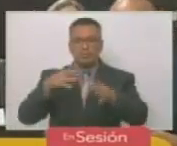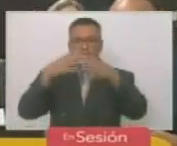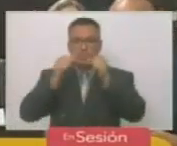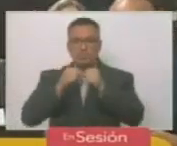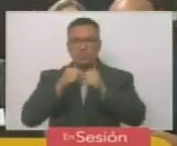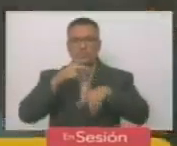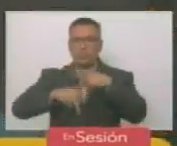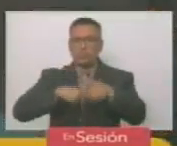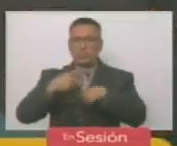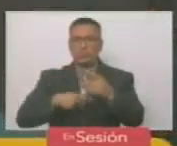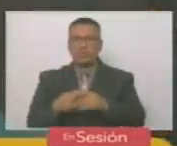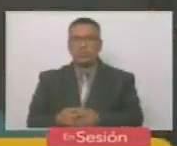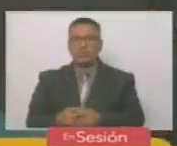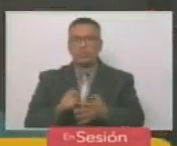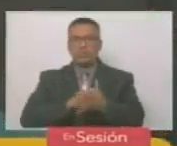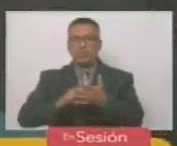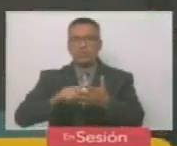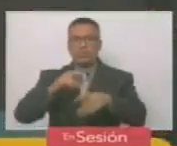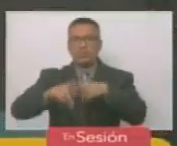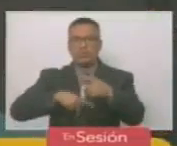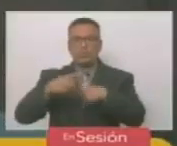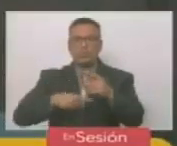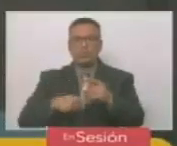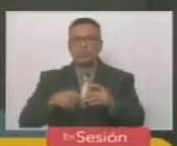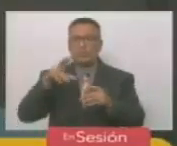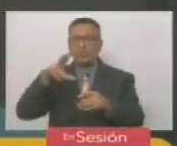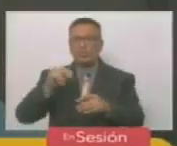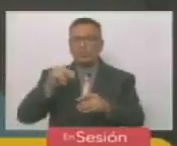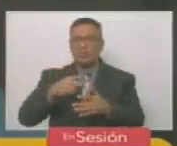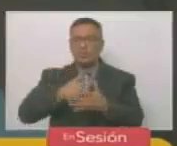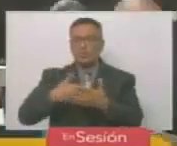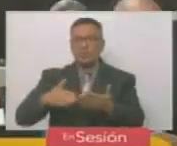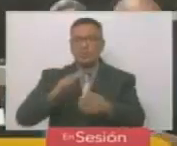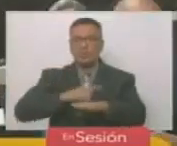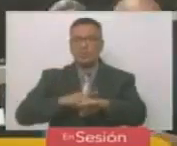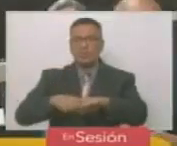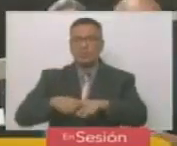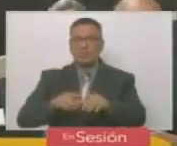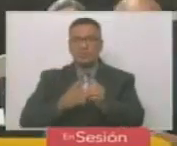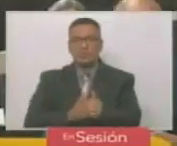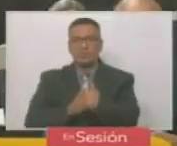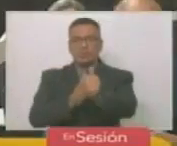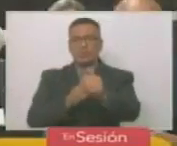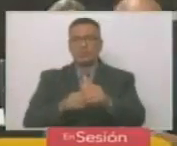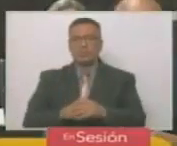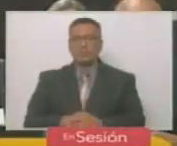Del proceso. Suspensión condicional del proceso. No genera antecedente porque es un sobreseimiento.